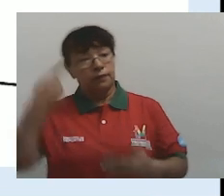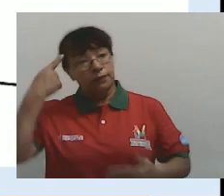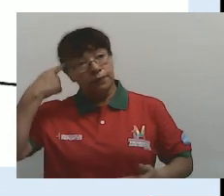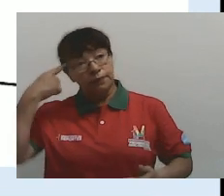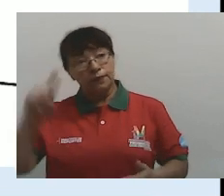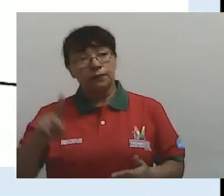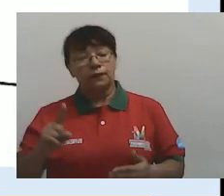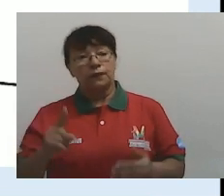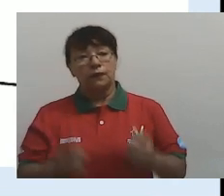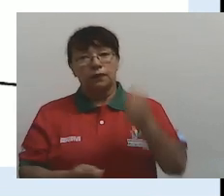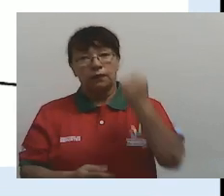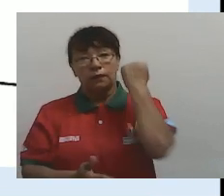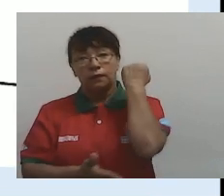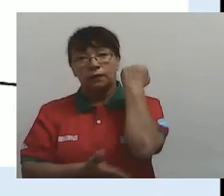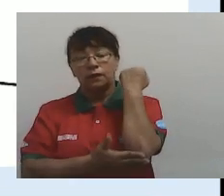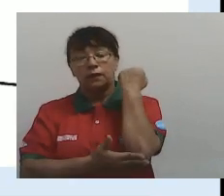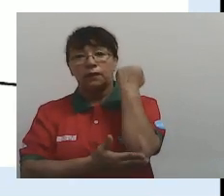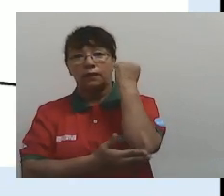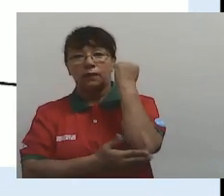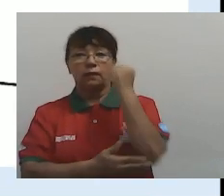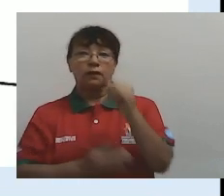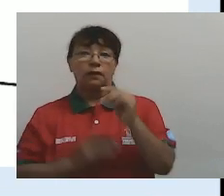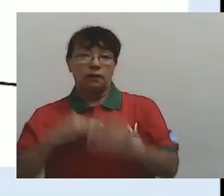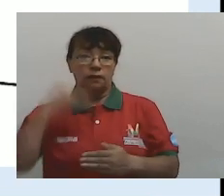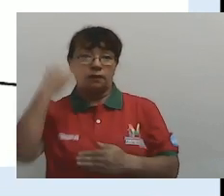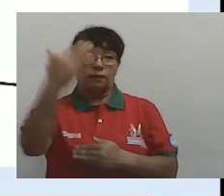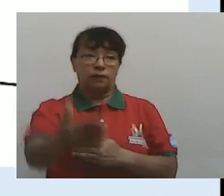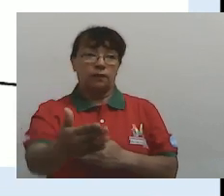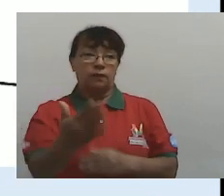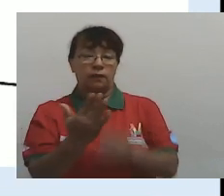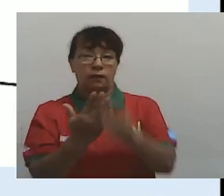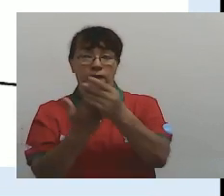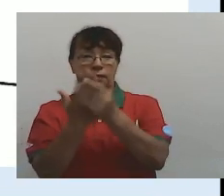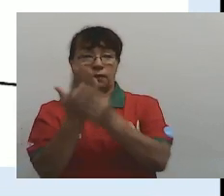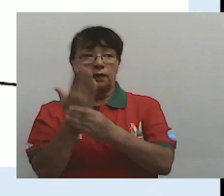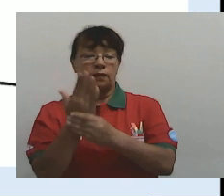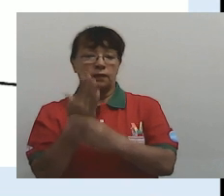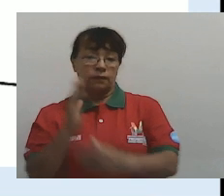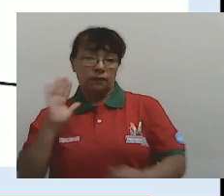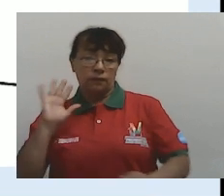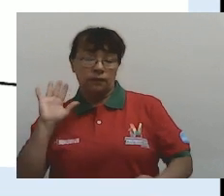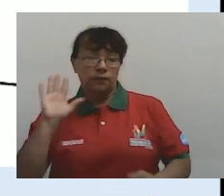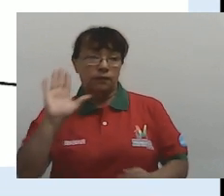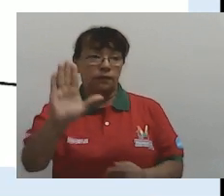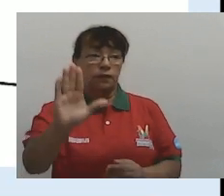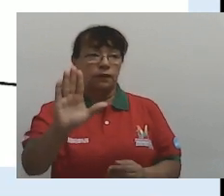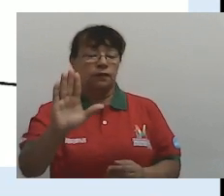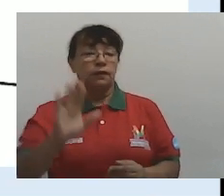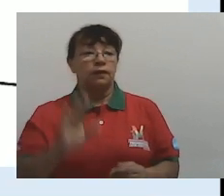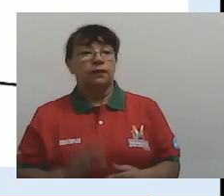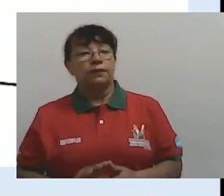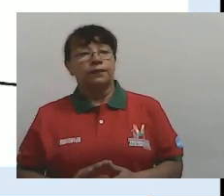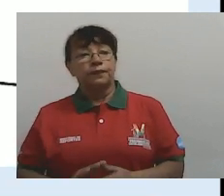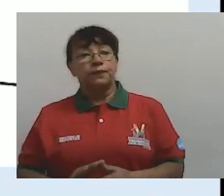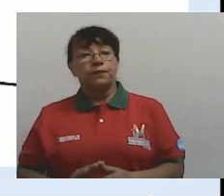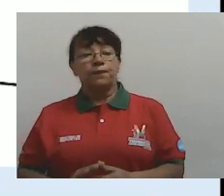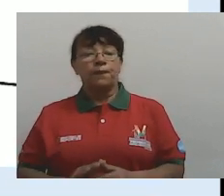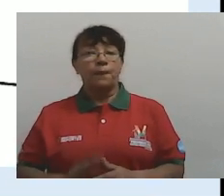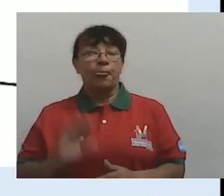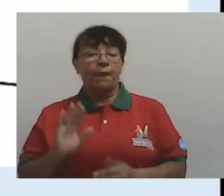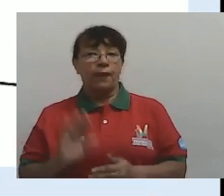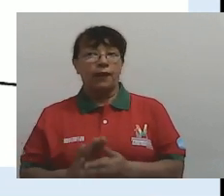el codo estar apuntando hacia adelante y la manito también empujar el implemento hacia adelante y hacia